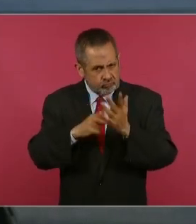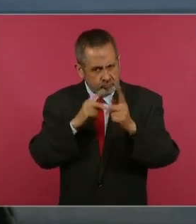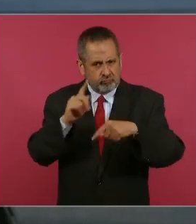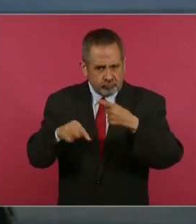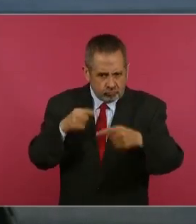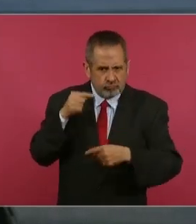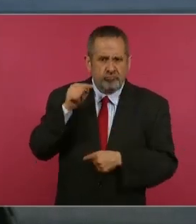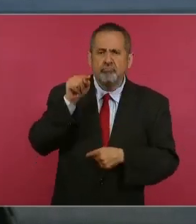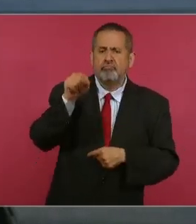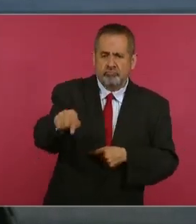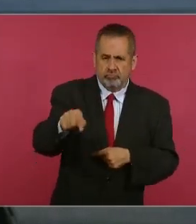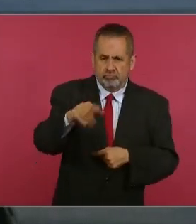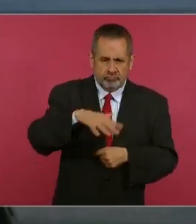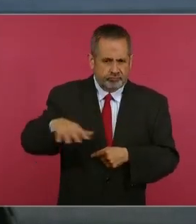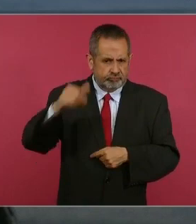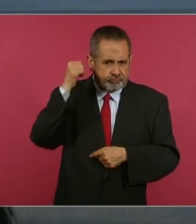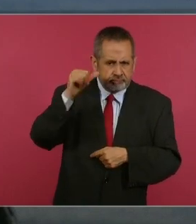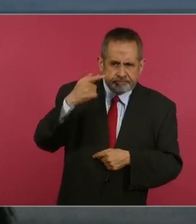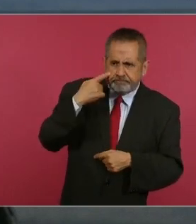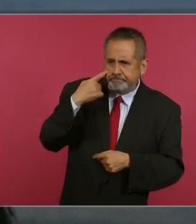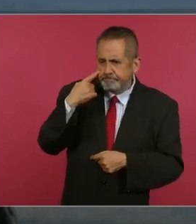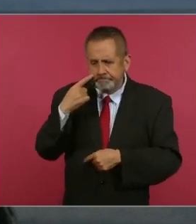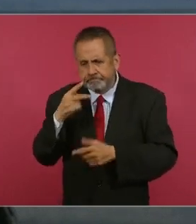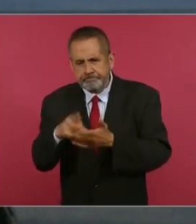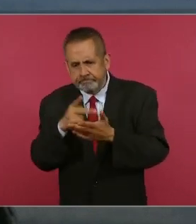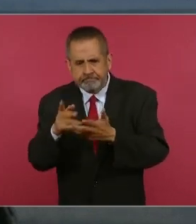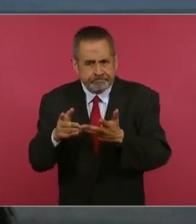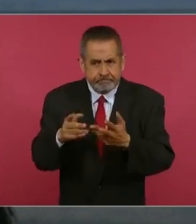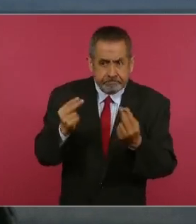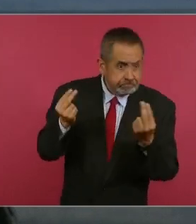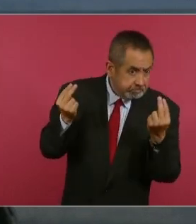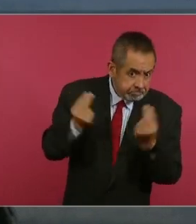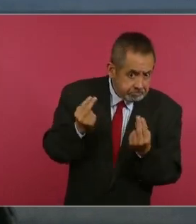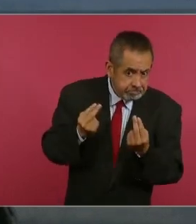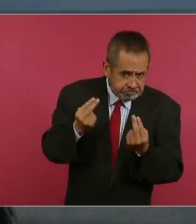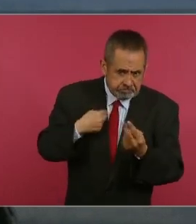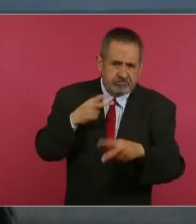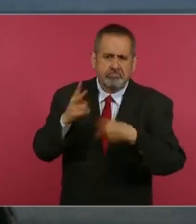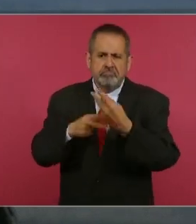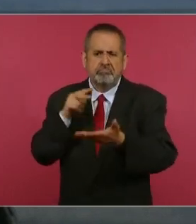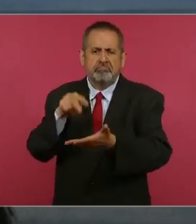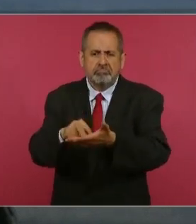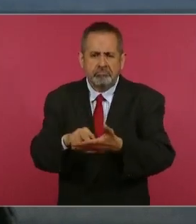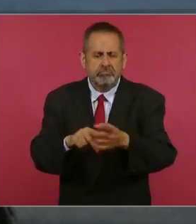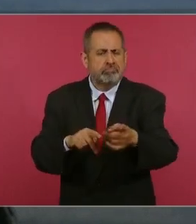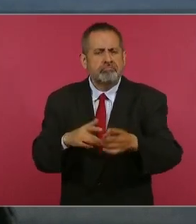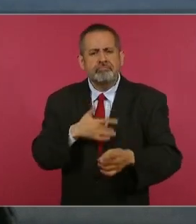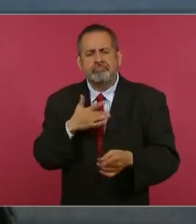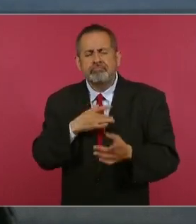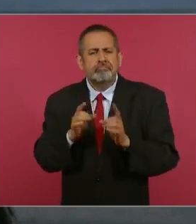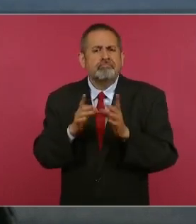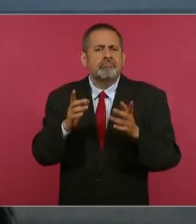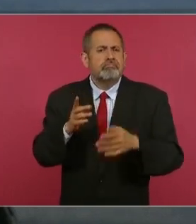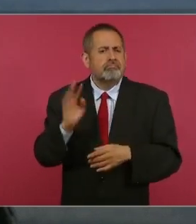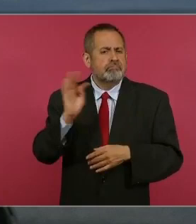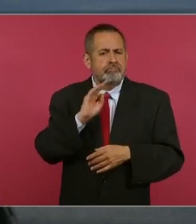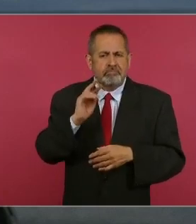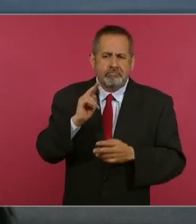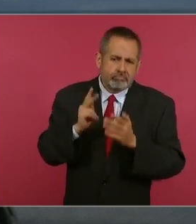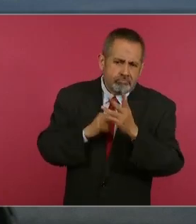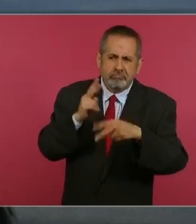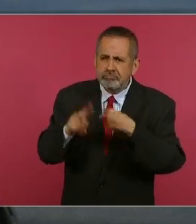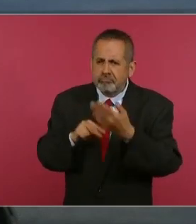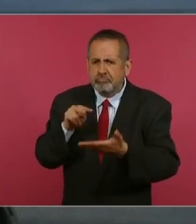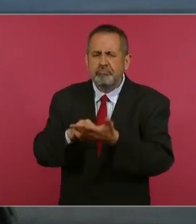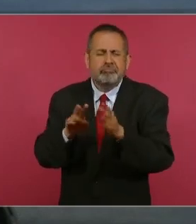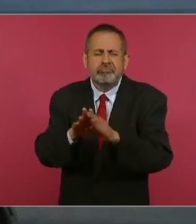la zona de desastre, a esta zona devastada, siempre y cuando fuera necesario. Sí. ¿Qué circunstancia orillaría a que usted regresara